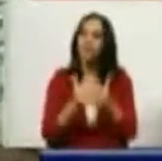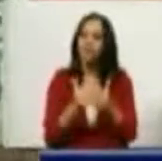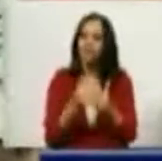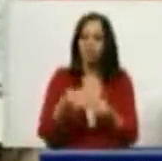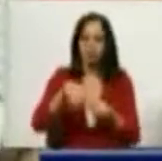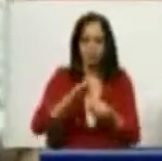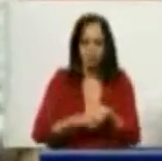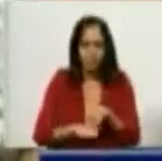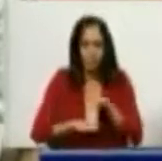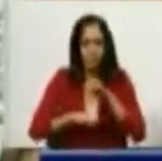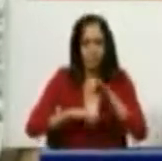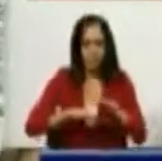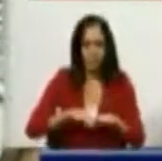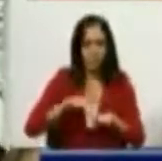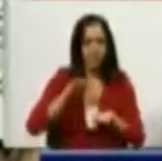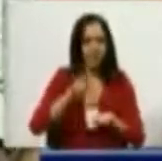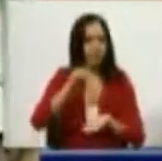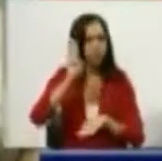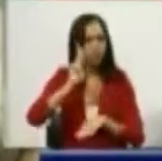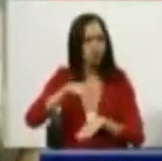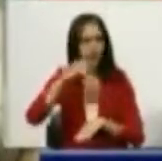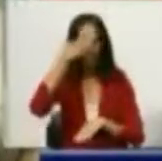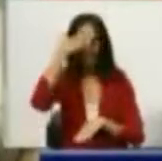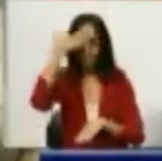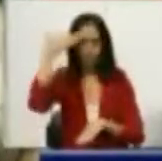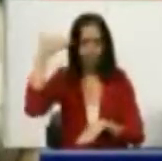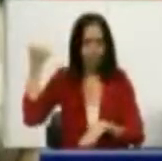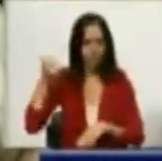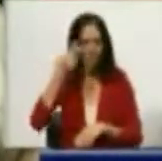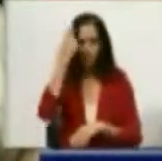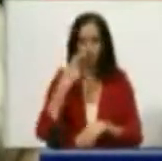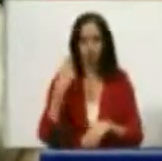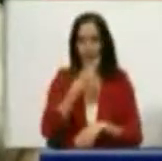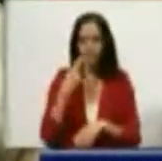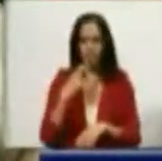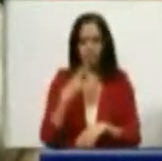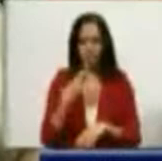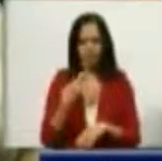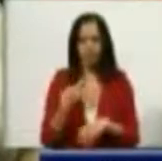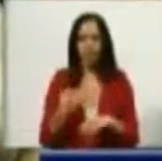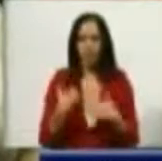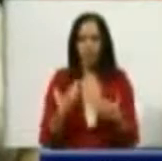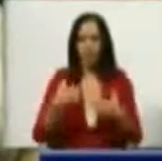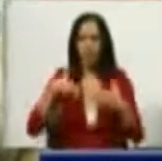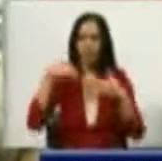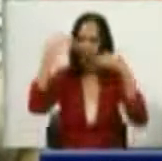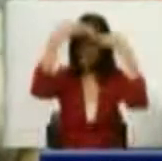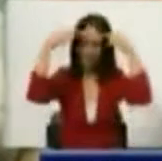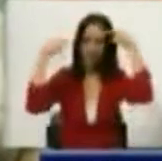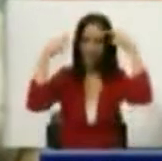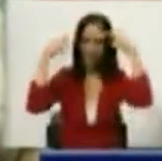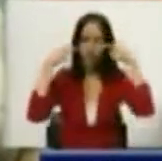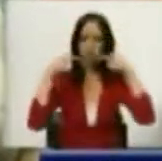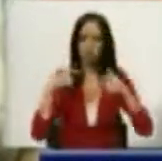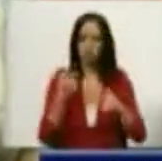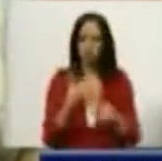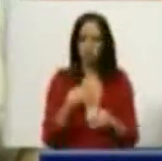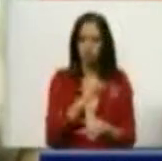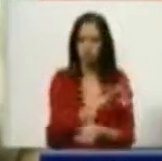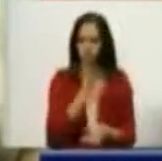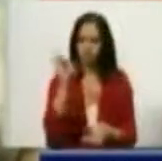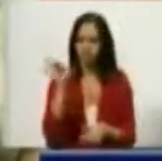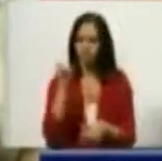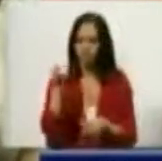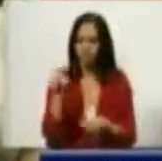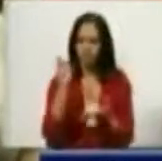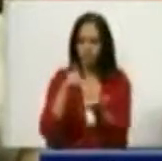pasos nunca se me olvide ese compromiso que tuvimos con el presidente Chávez que me dijo Te voy a mandar para allá pero la